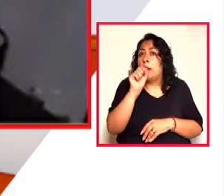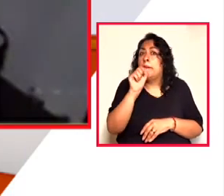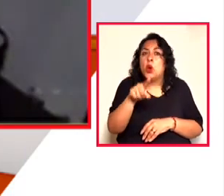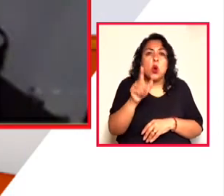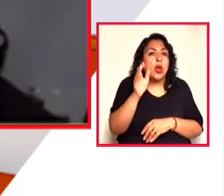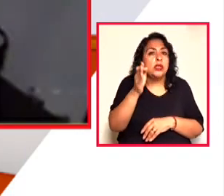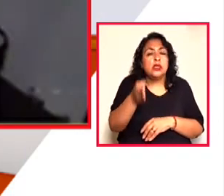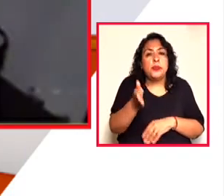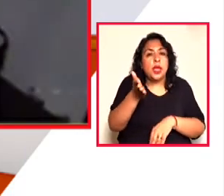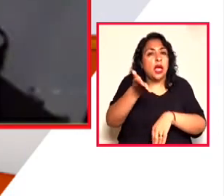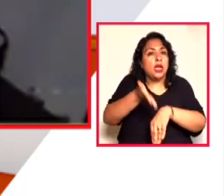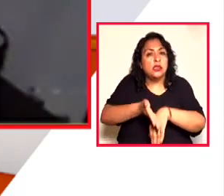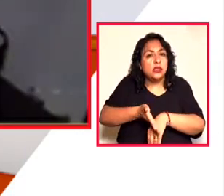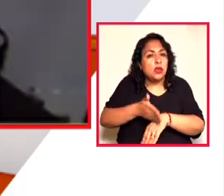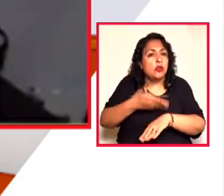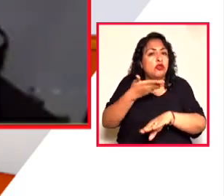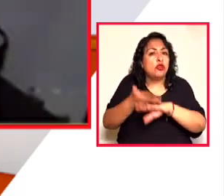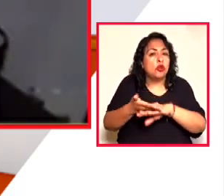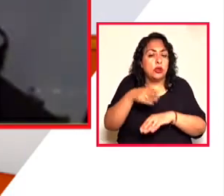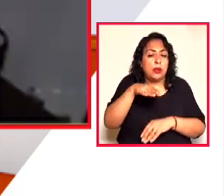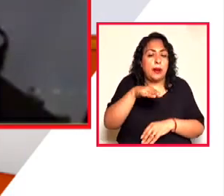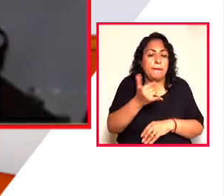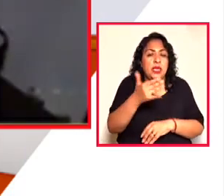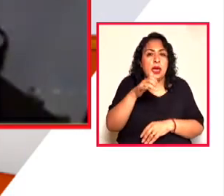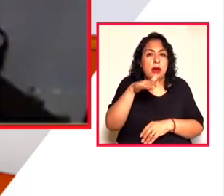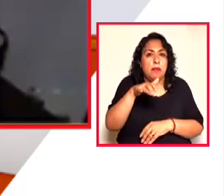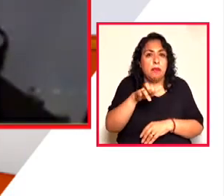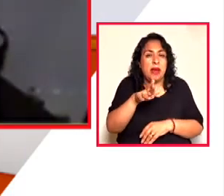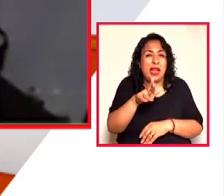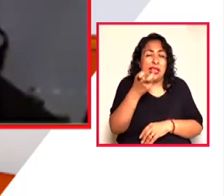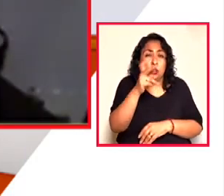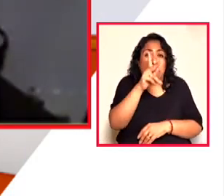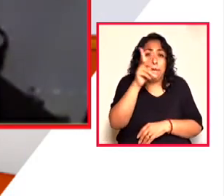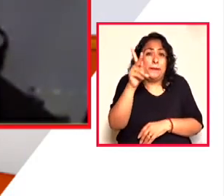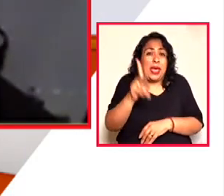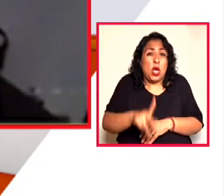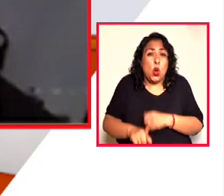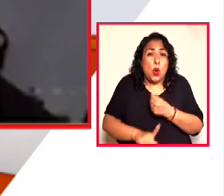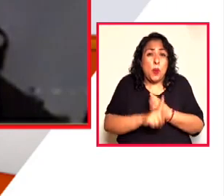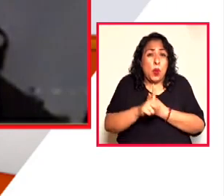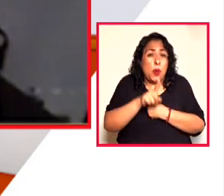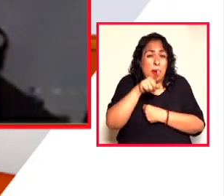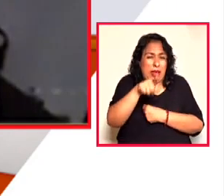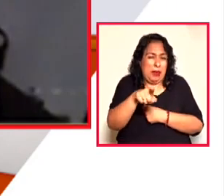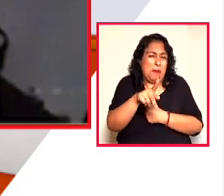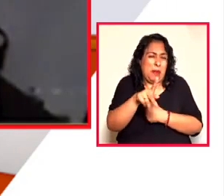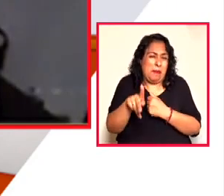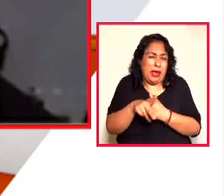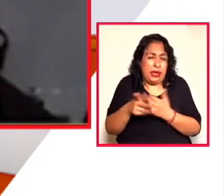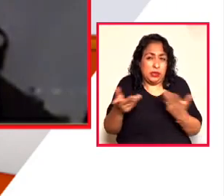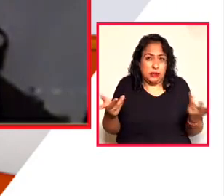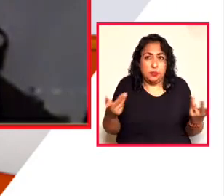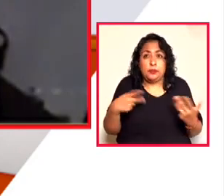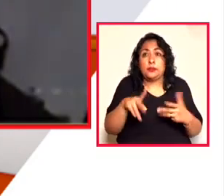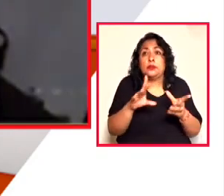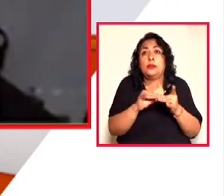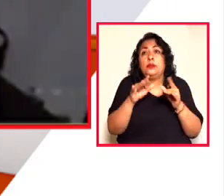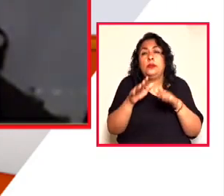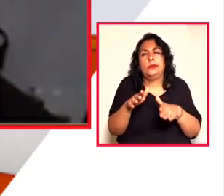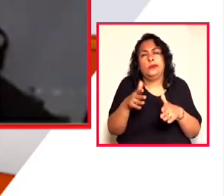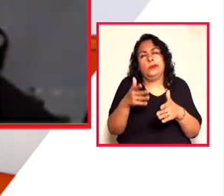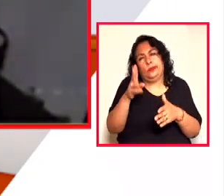las sanciones en contra de Myanmar, lo que puede agudizar la crisis en ese estado. Pero hablando de esta restricción